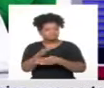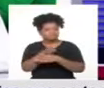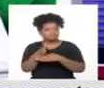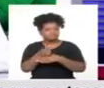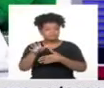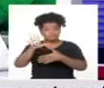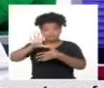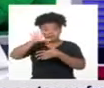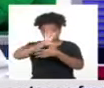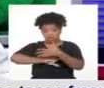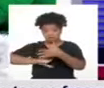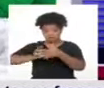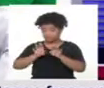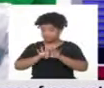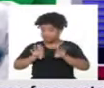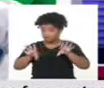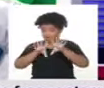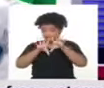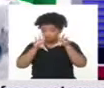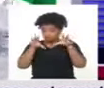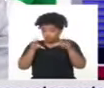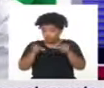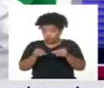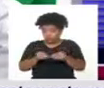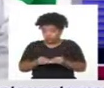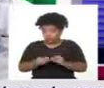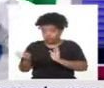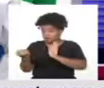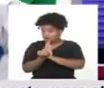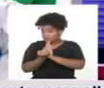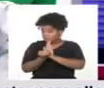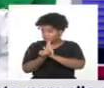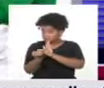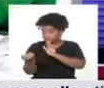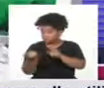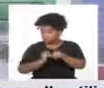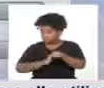ya el acumulado de casos confirmados de COVID ascienda a